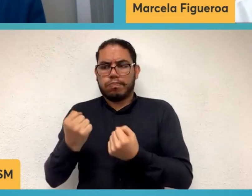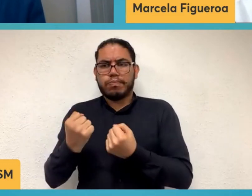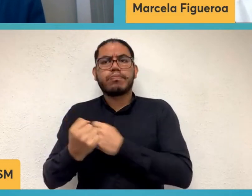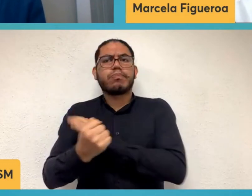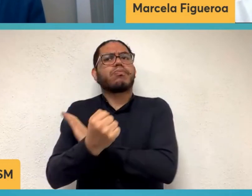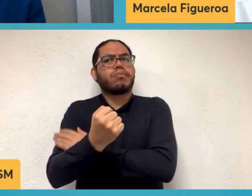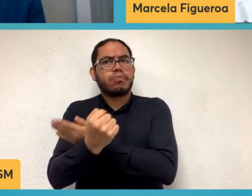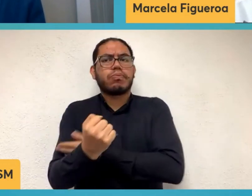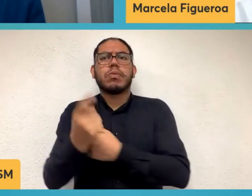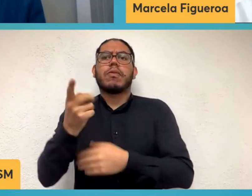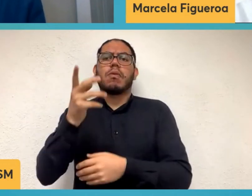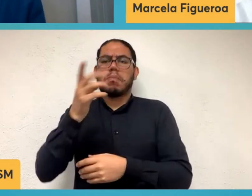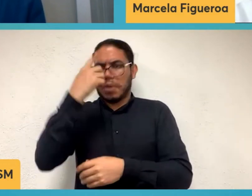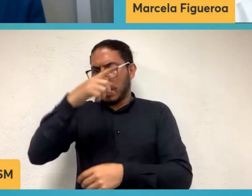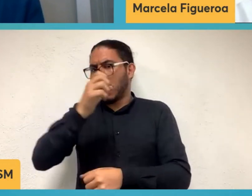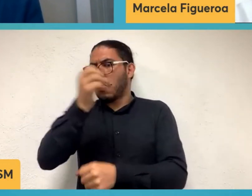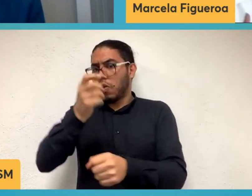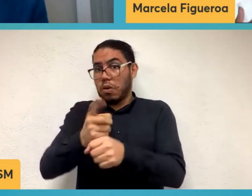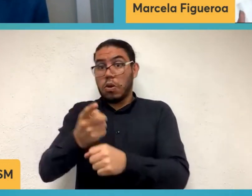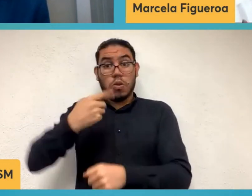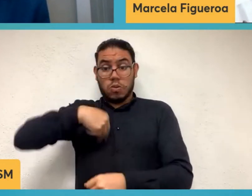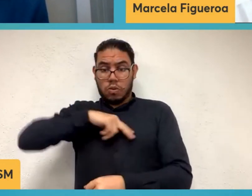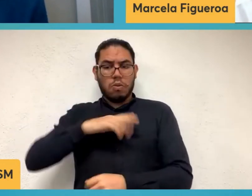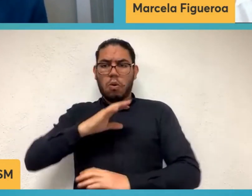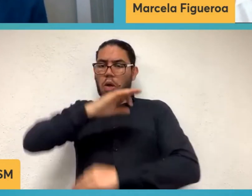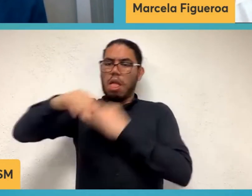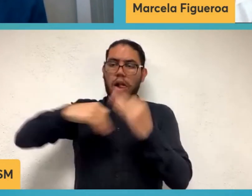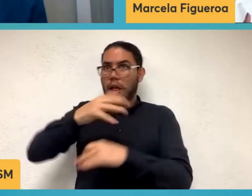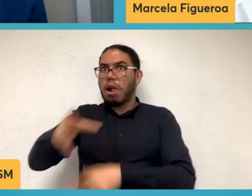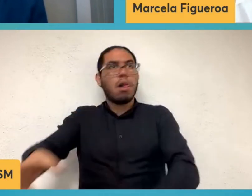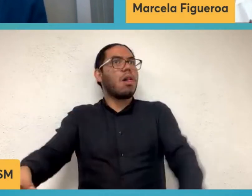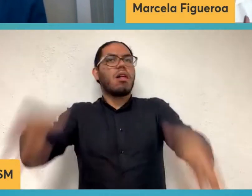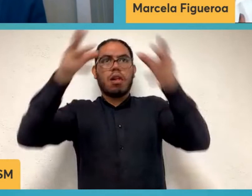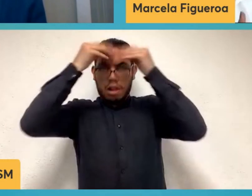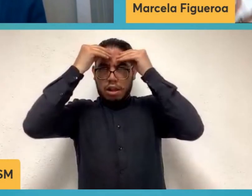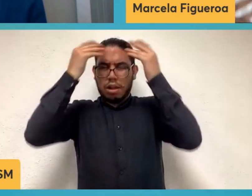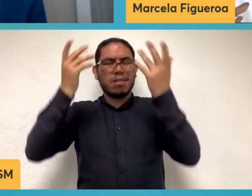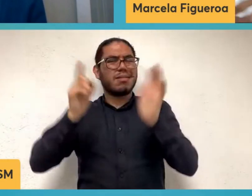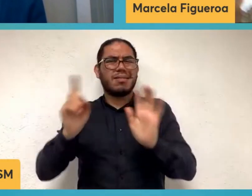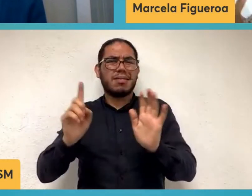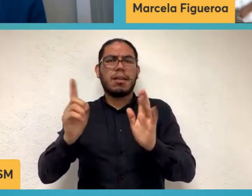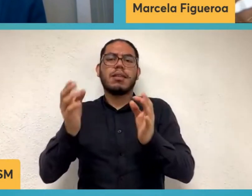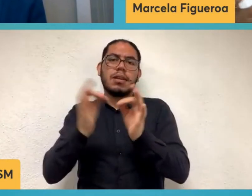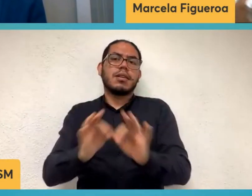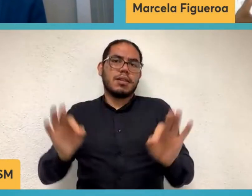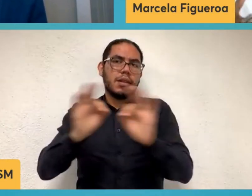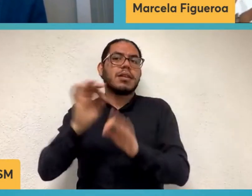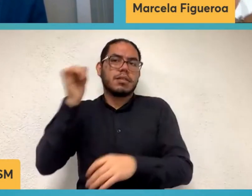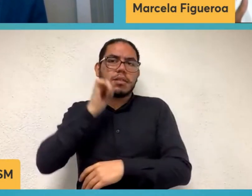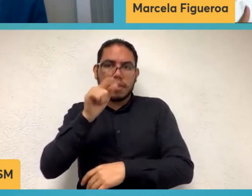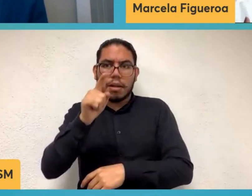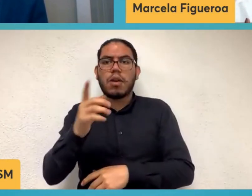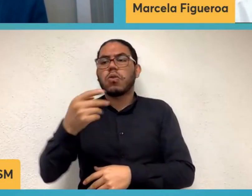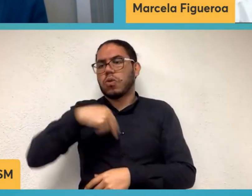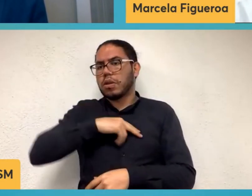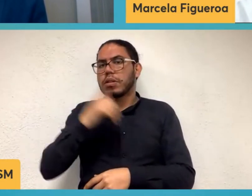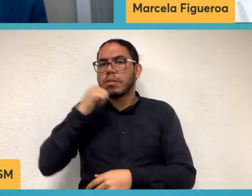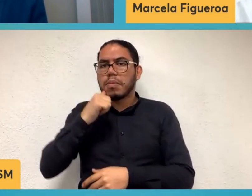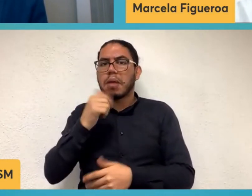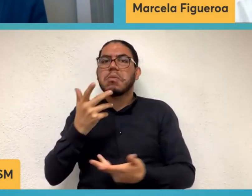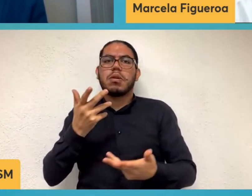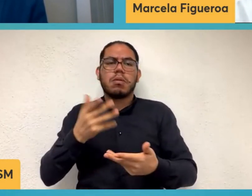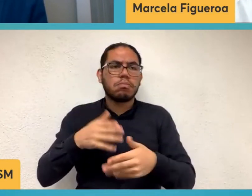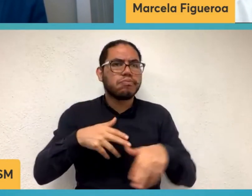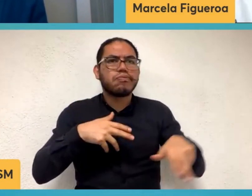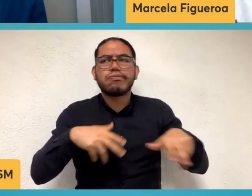oportunidad. No somos todólogos, eso también es bien importante. Siempre caminamos o realizamos nuestras acciones con